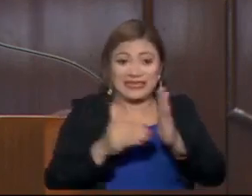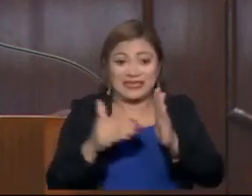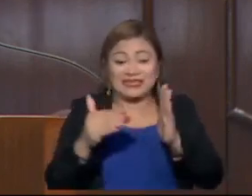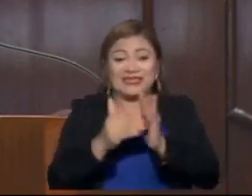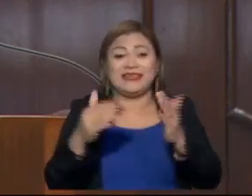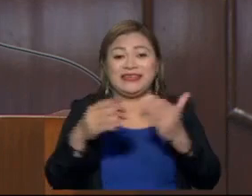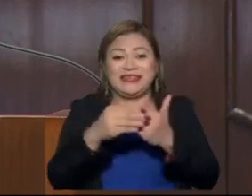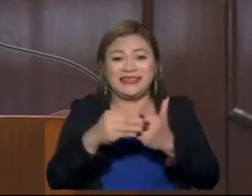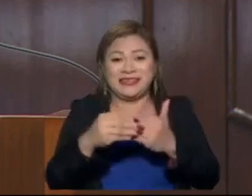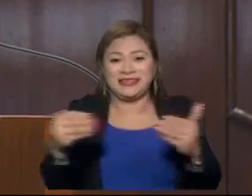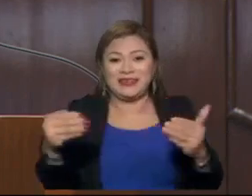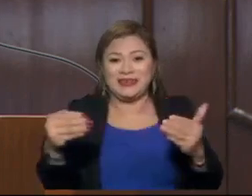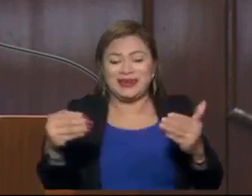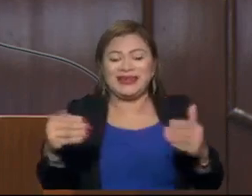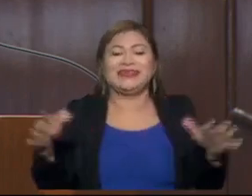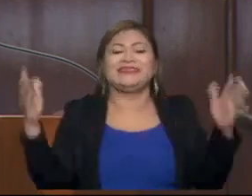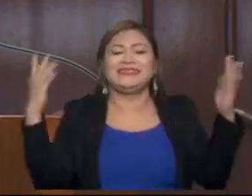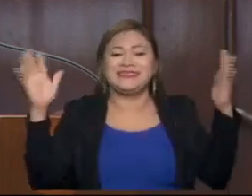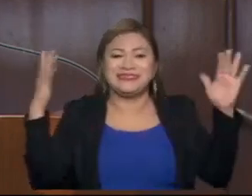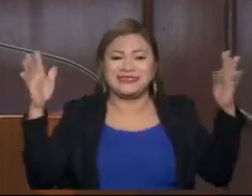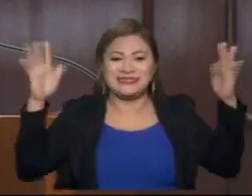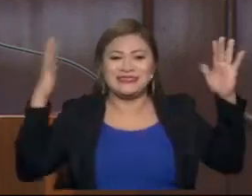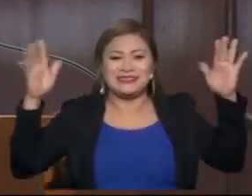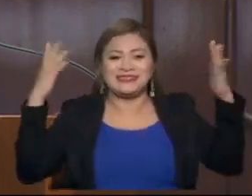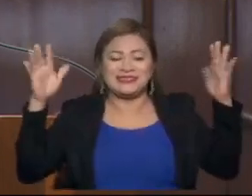de balboas.